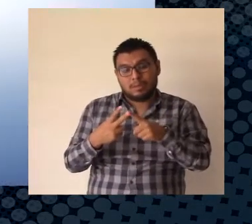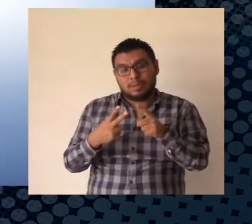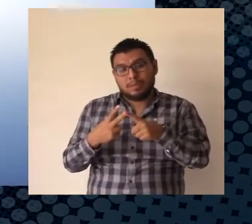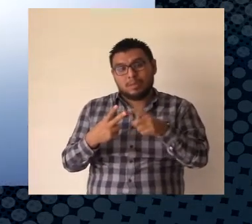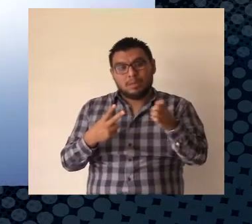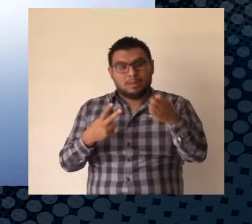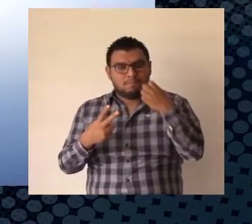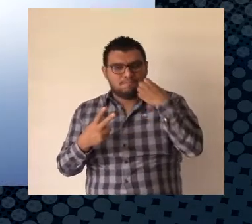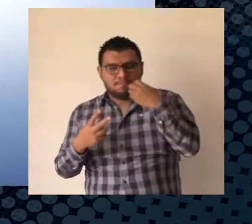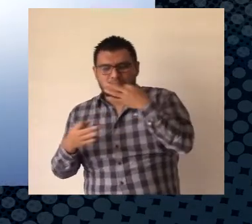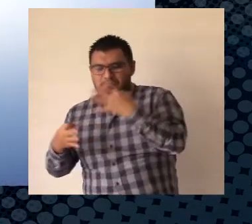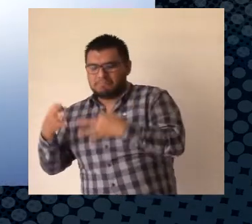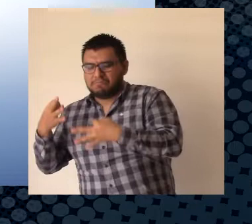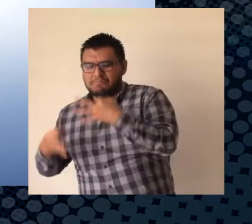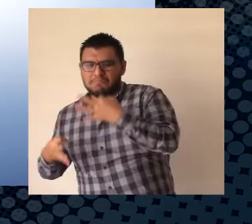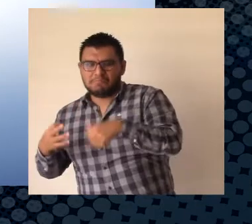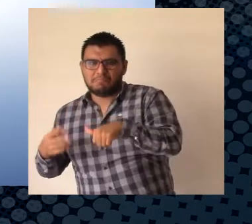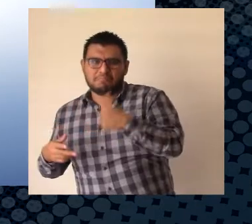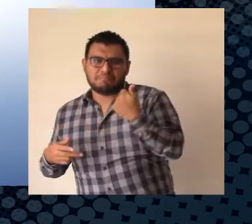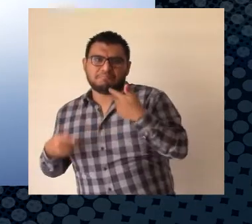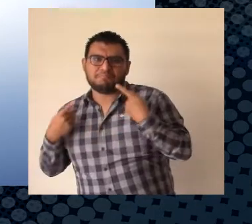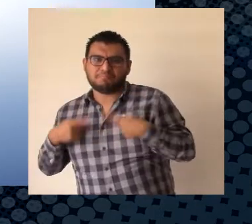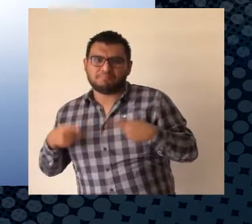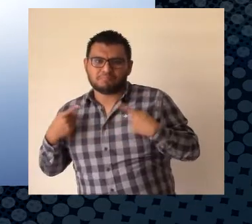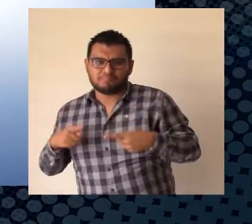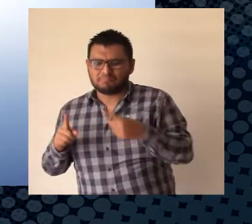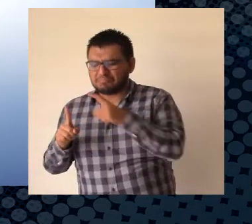es juzgar a otros.